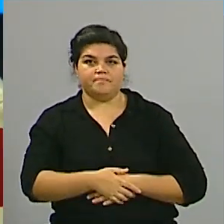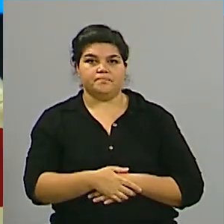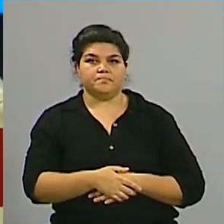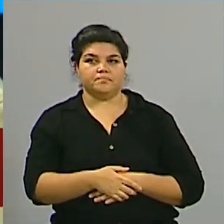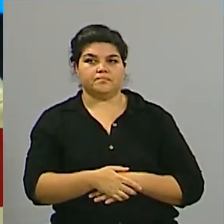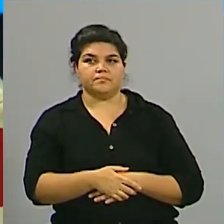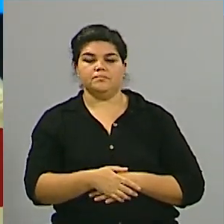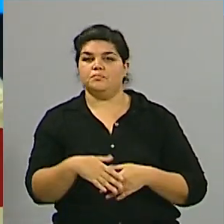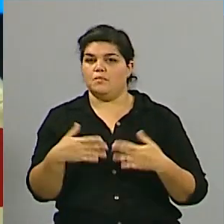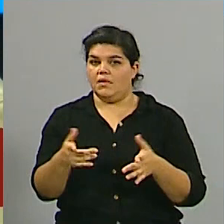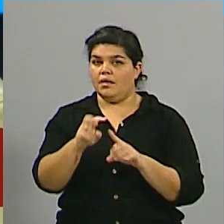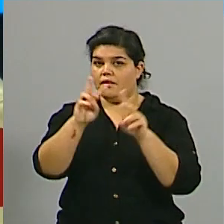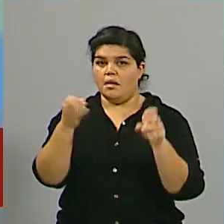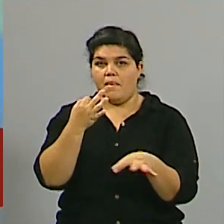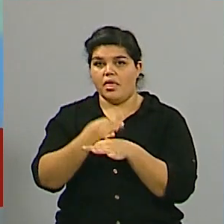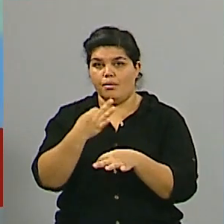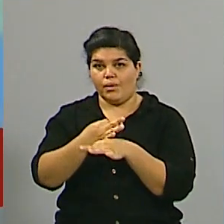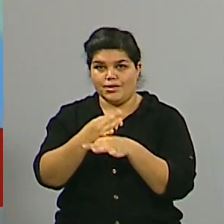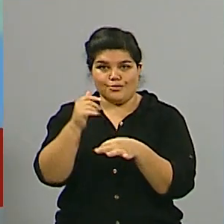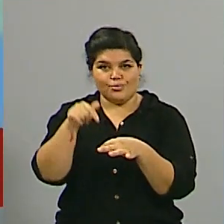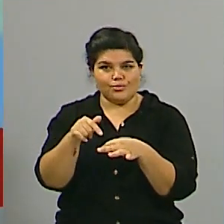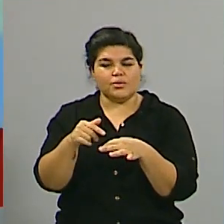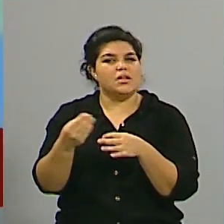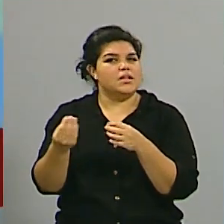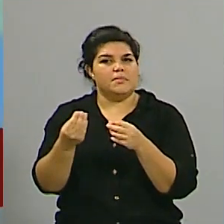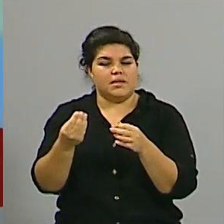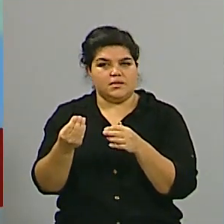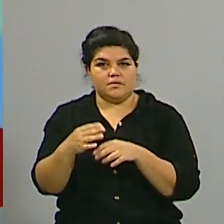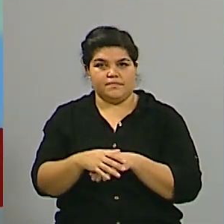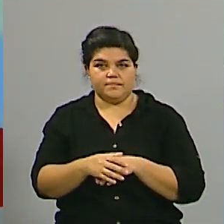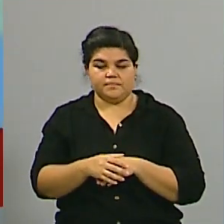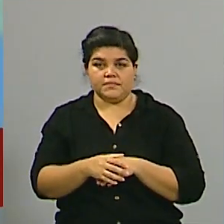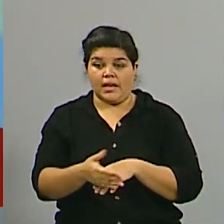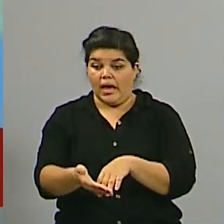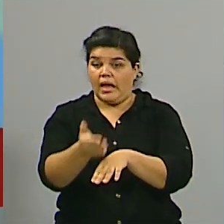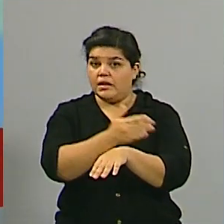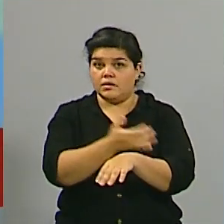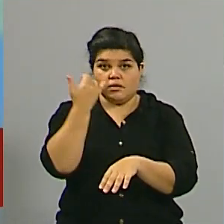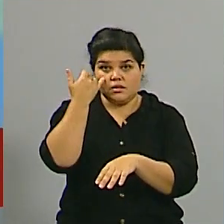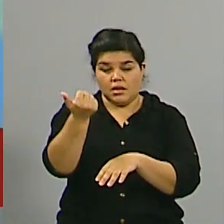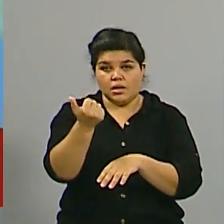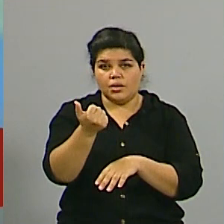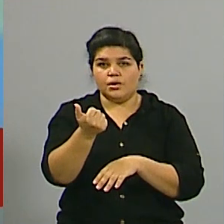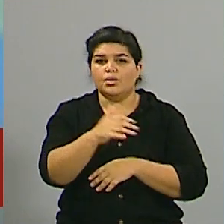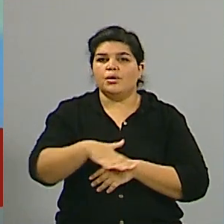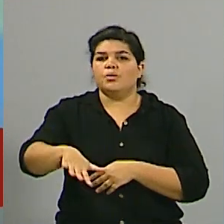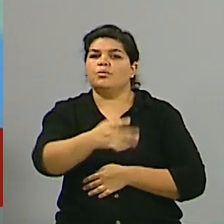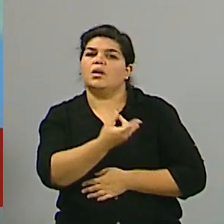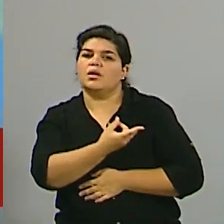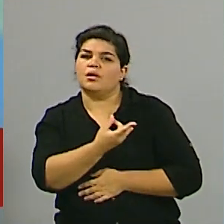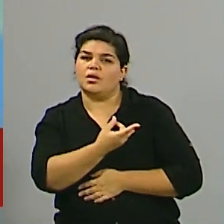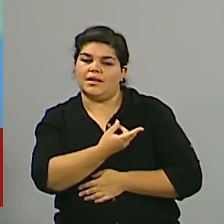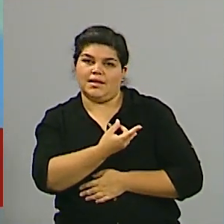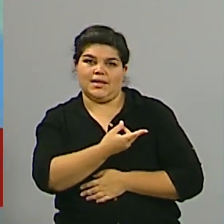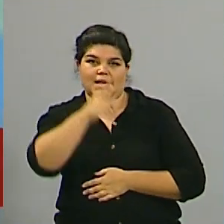recordemos que uno de los hechos que se generaron hace un tiempo fue en Las Heras, que estaban los alumnos sentados en tachos